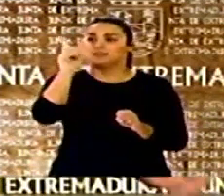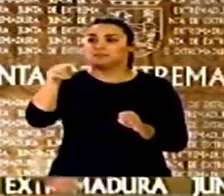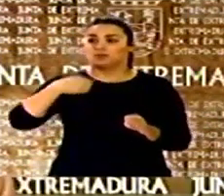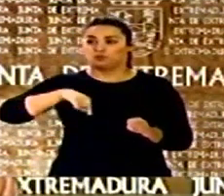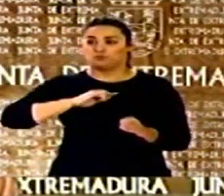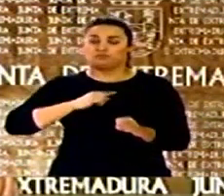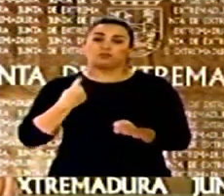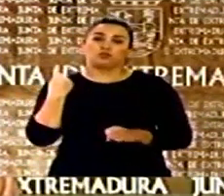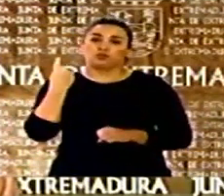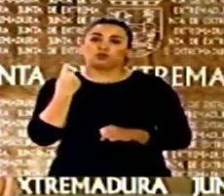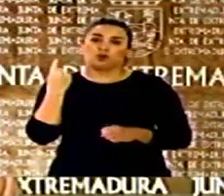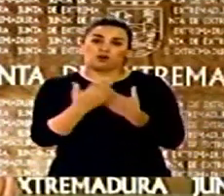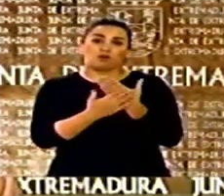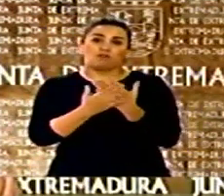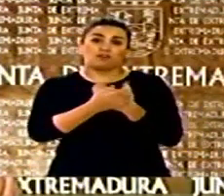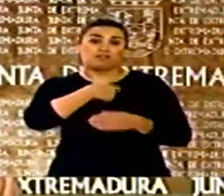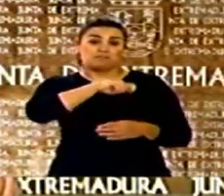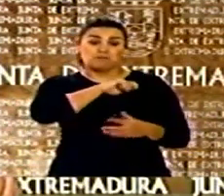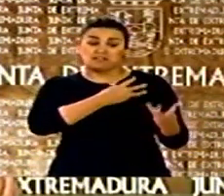porque eso yo creo que es donde está